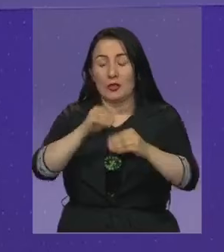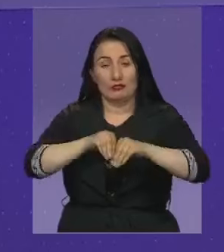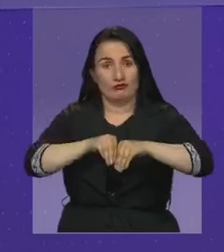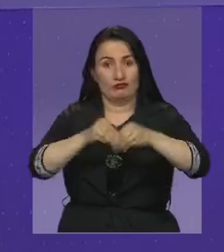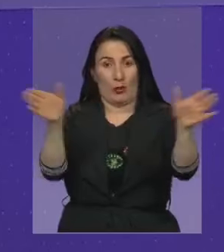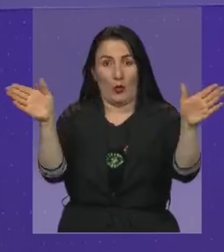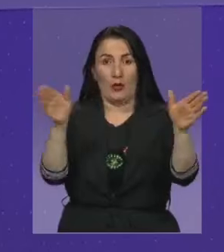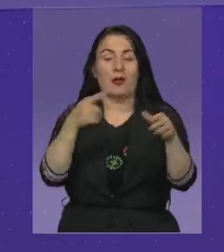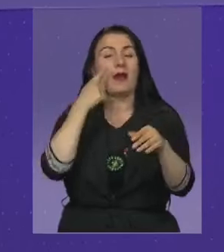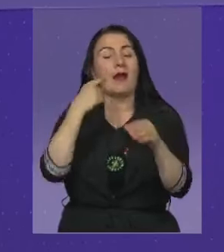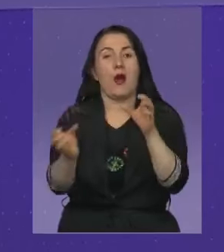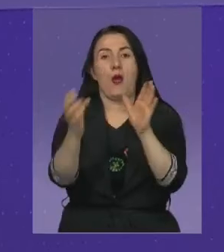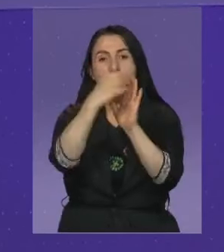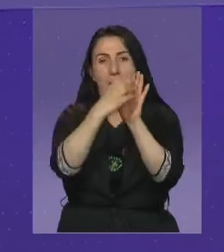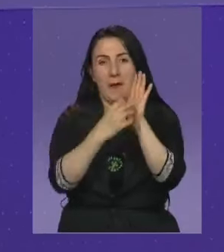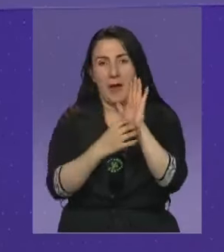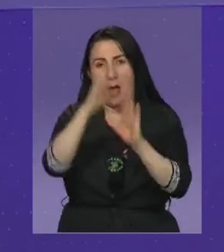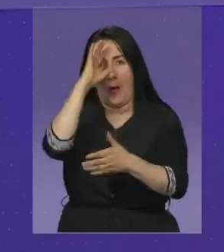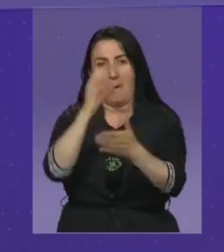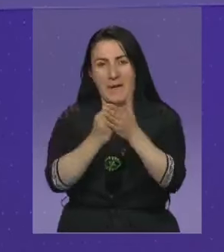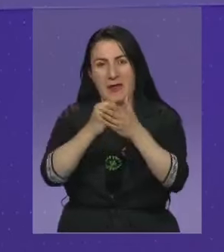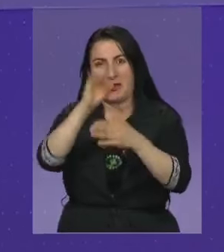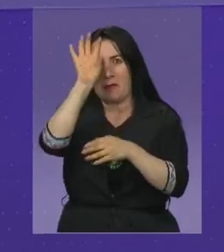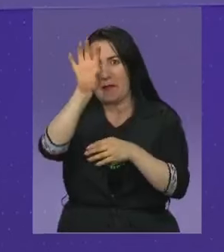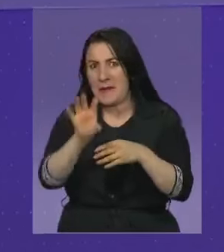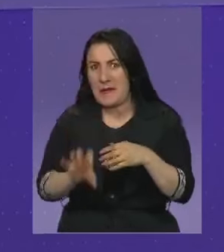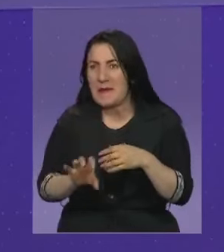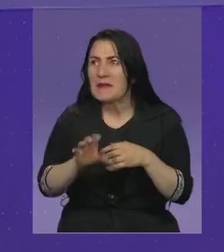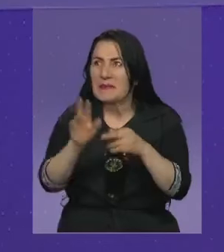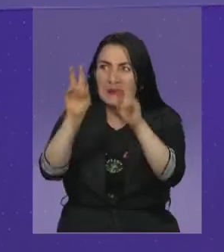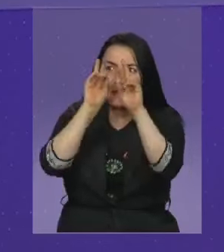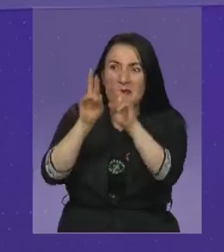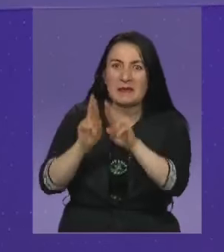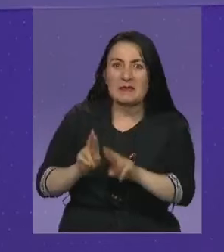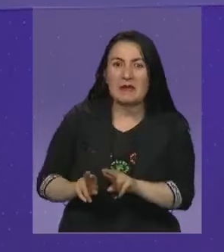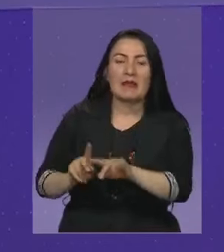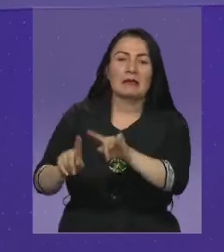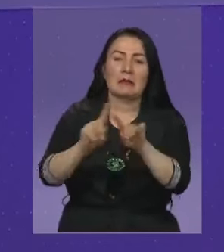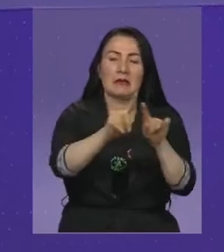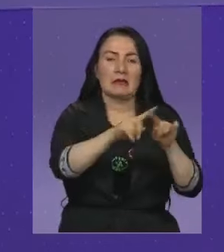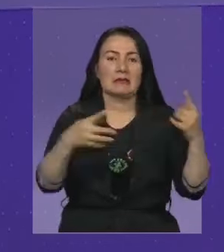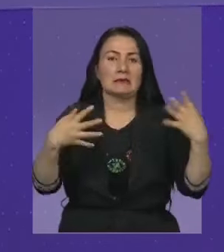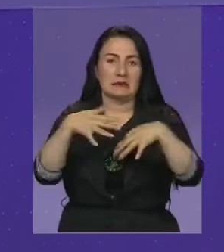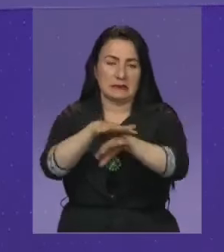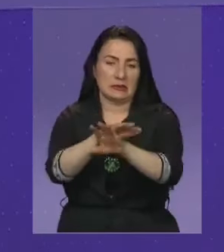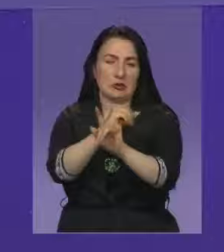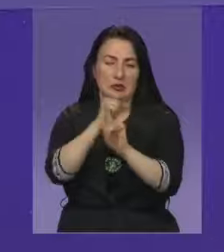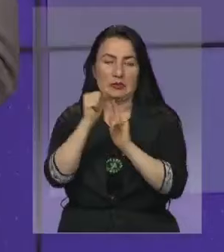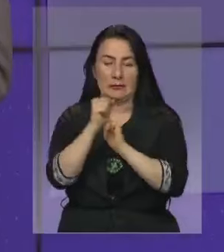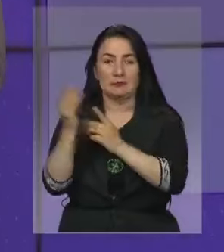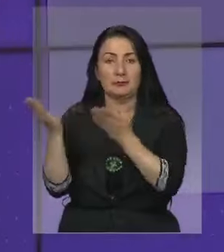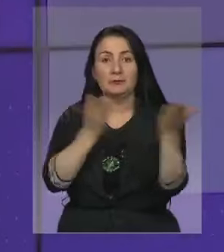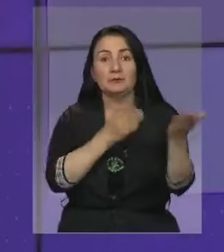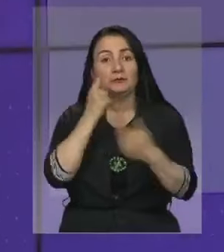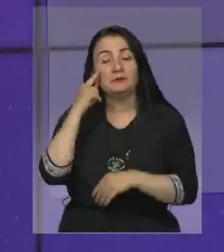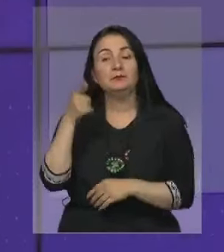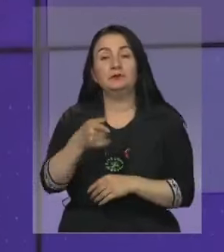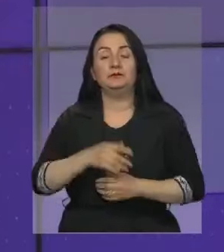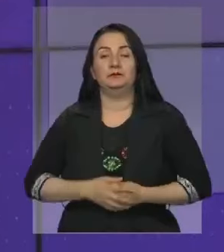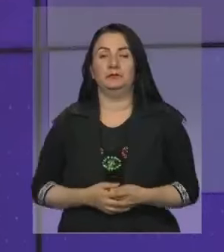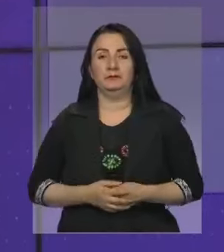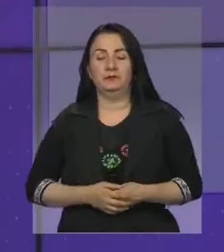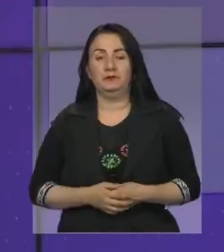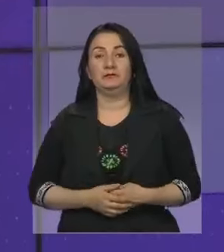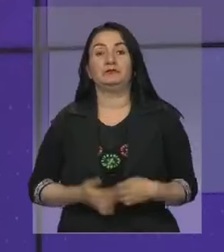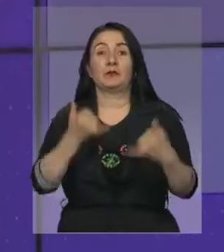sociales para que ustedes comenten sobre este tema del día y también tendremos información adicional en nuestras diferentes plataformas. Vamos con más. Como les